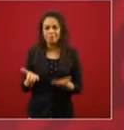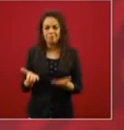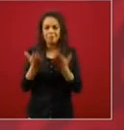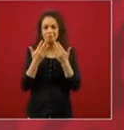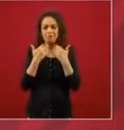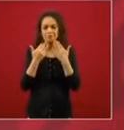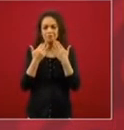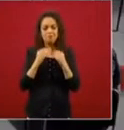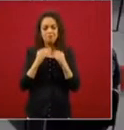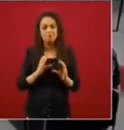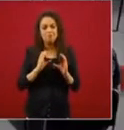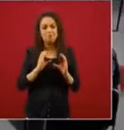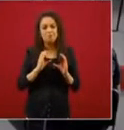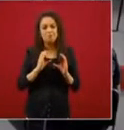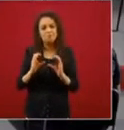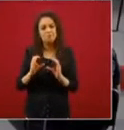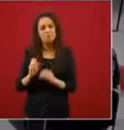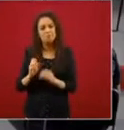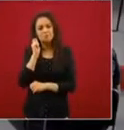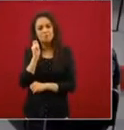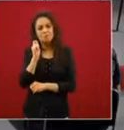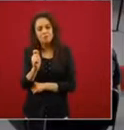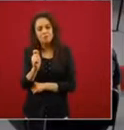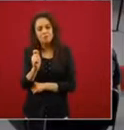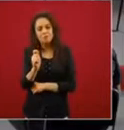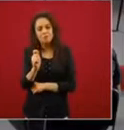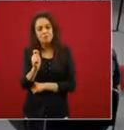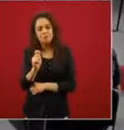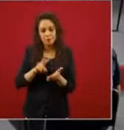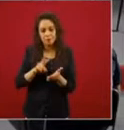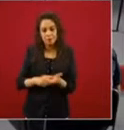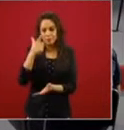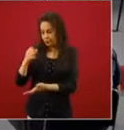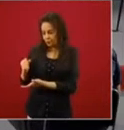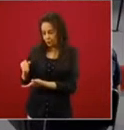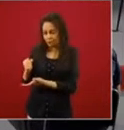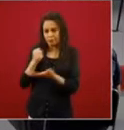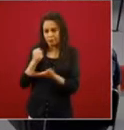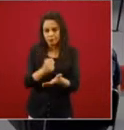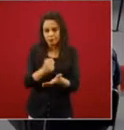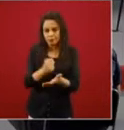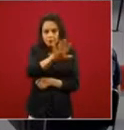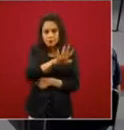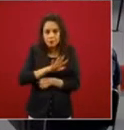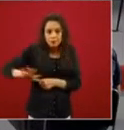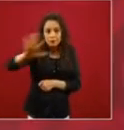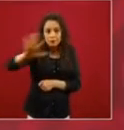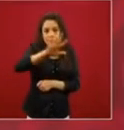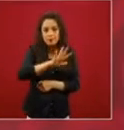ningún cuidado del presupuesto público, lo derrochaban.